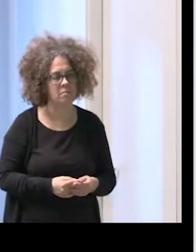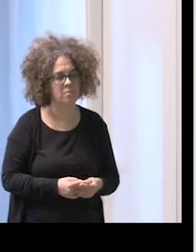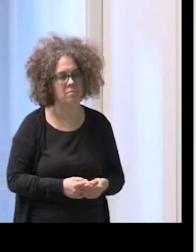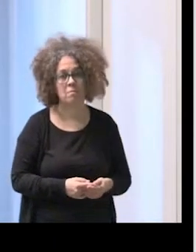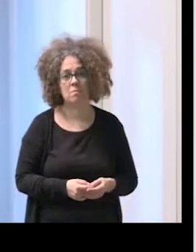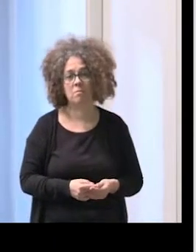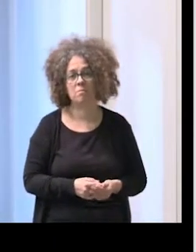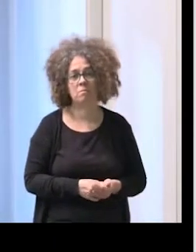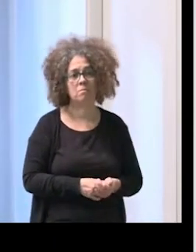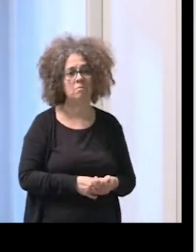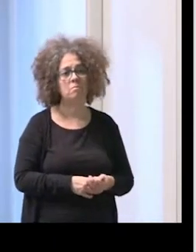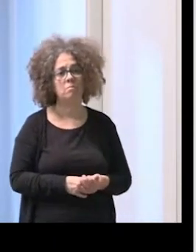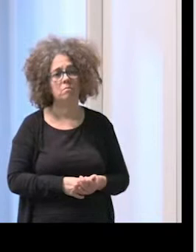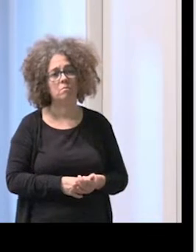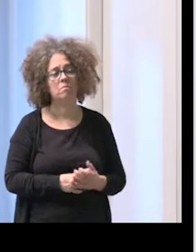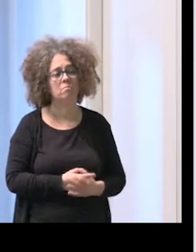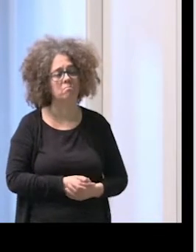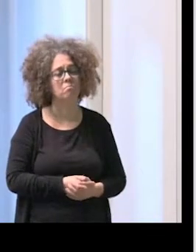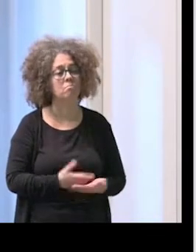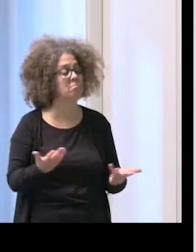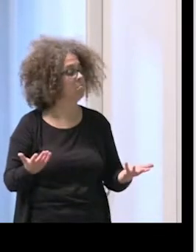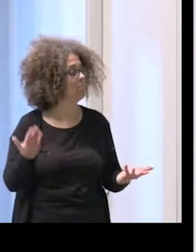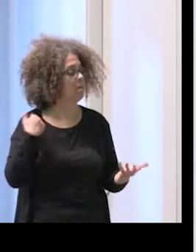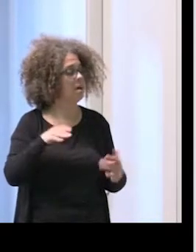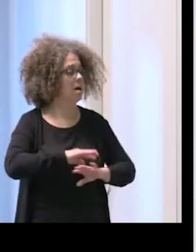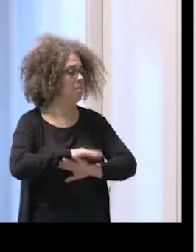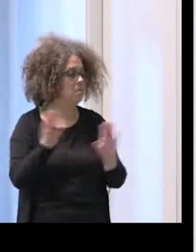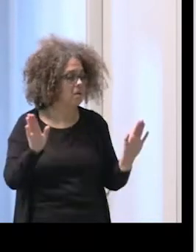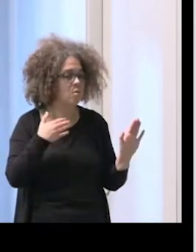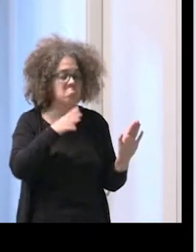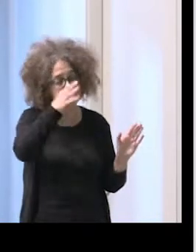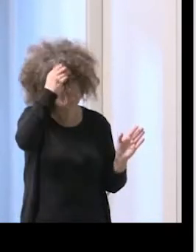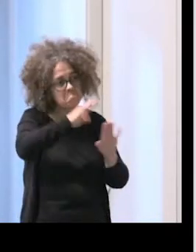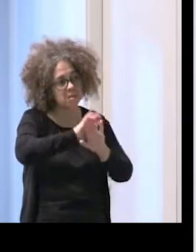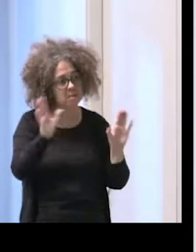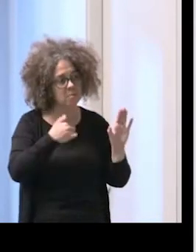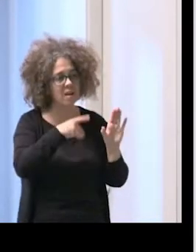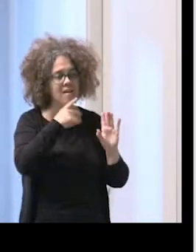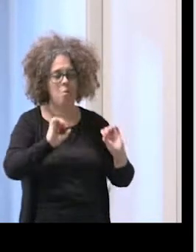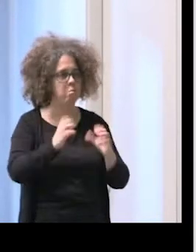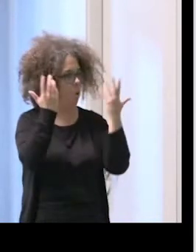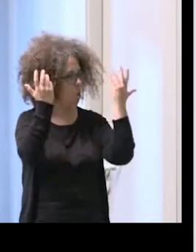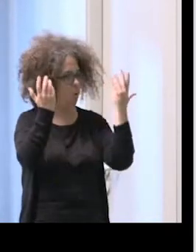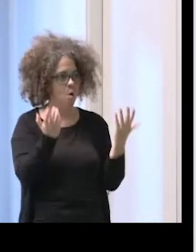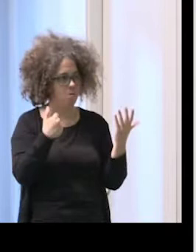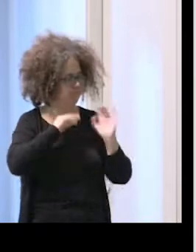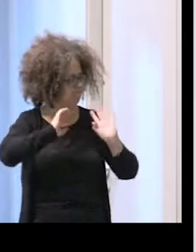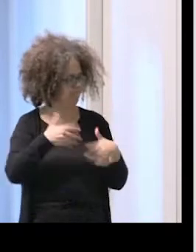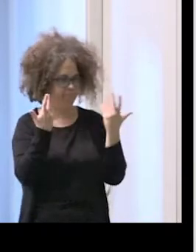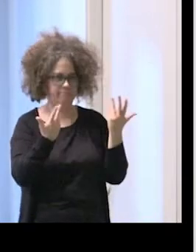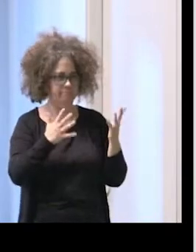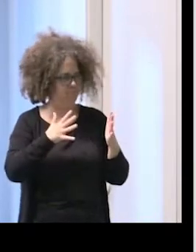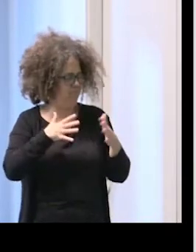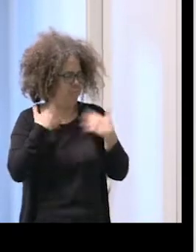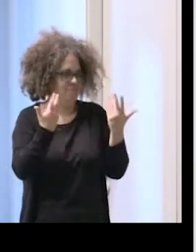Finalmente, para concluir, creemos que la medicina regenerativa realmente está produciendo una revolución en el campo de la medicina y que en